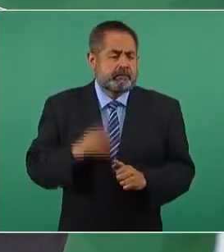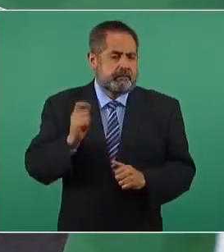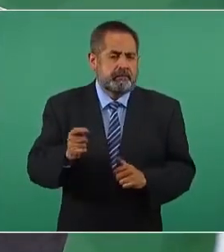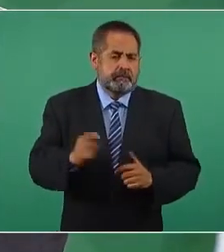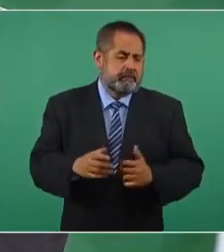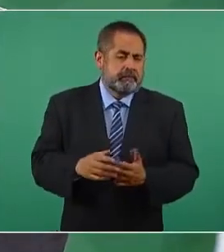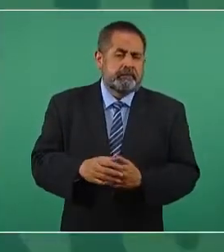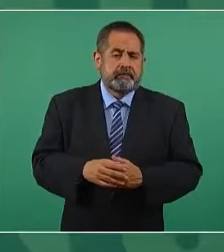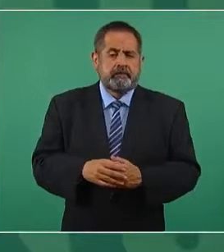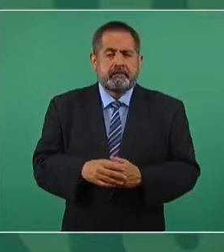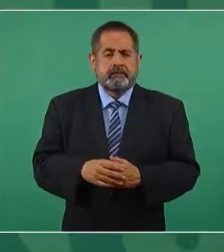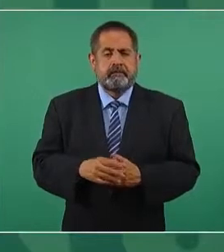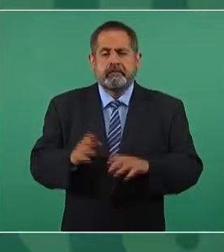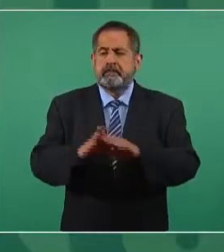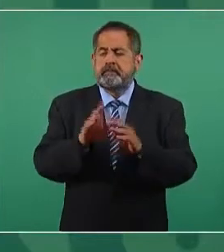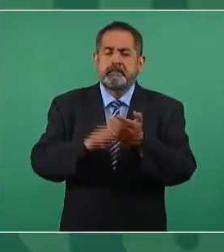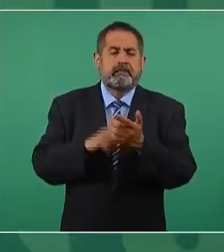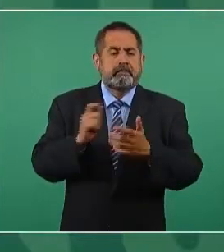Entonces,